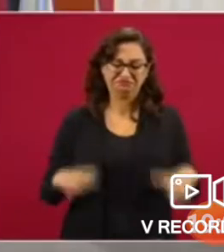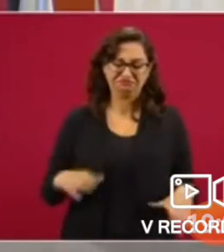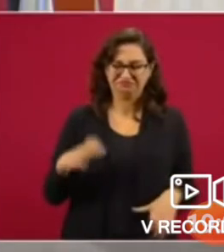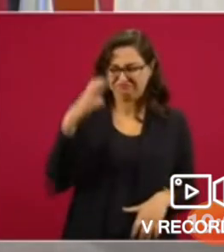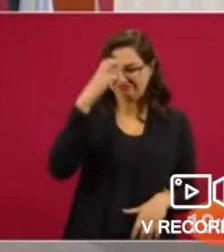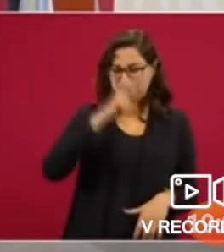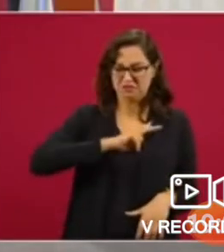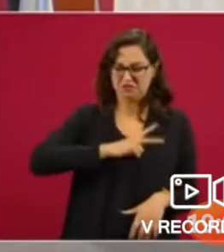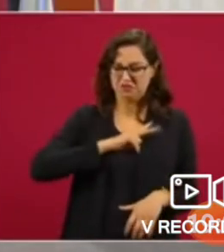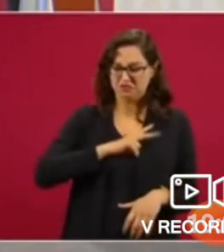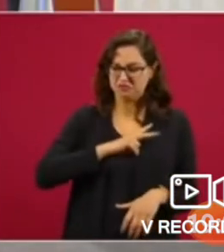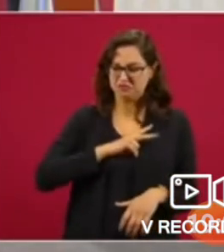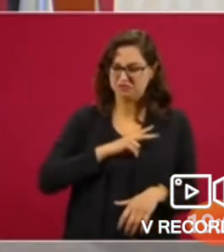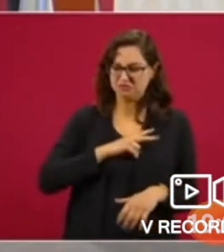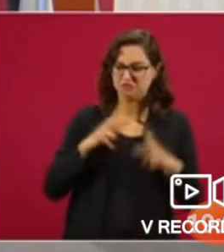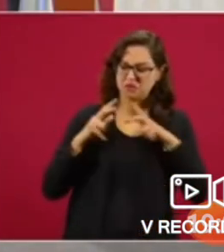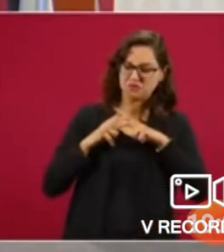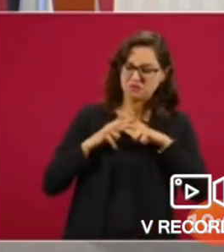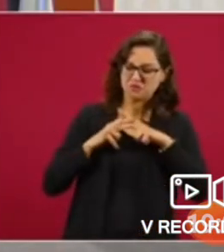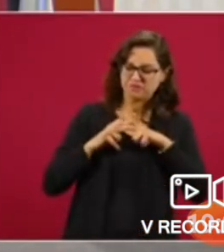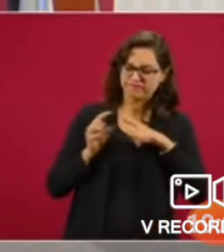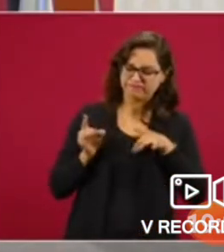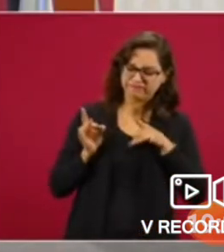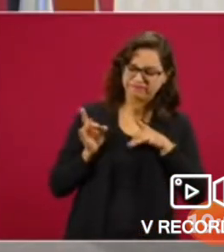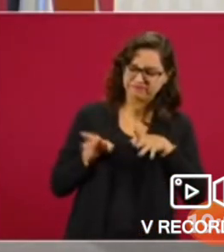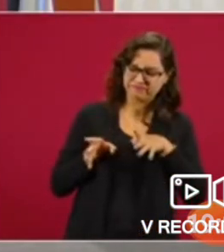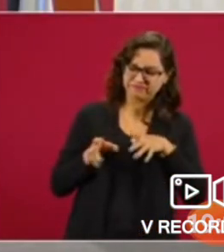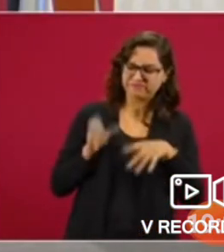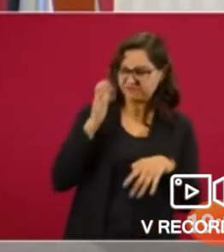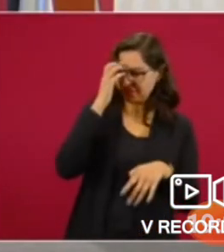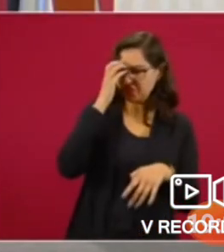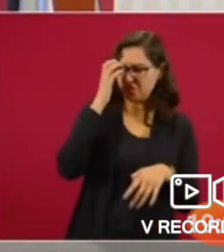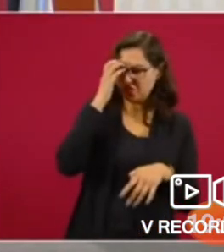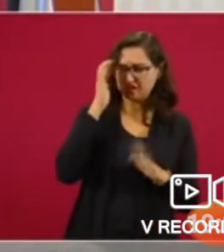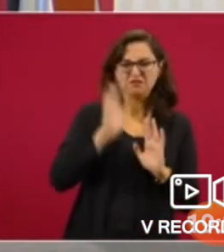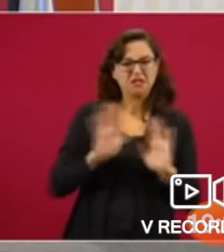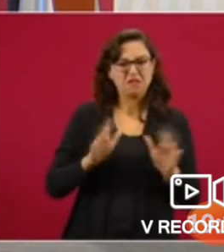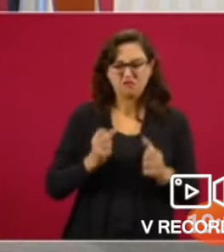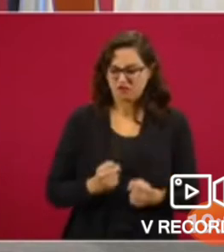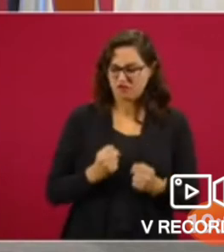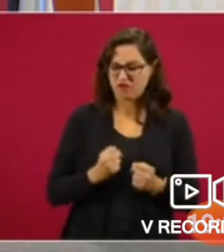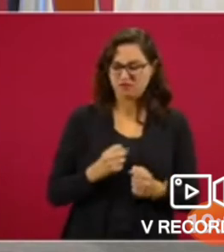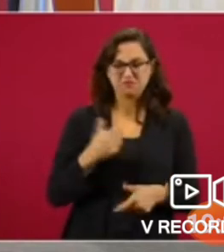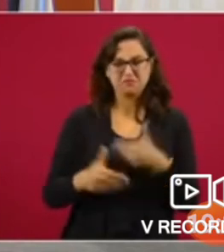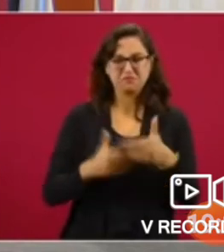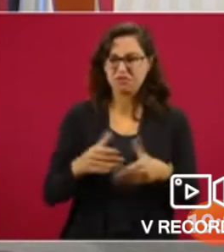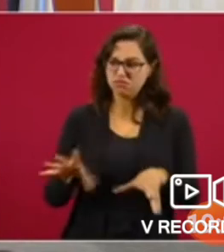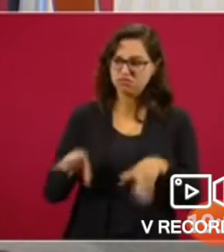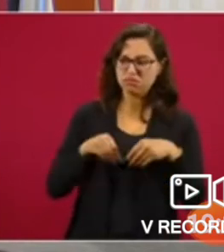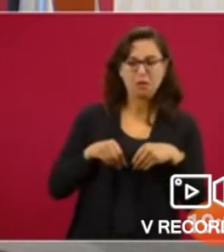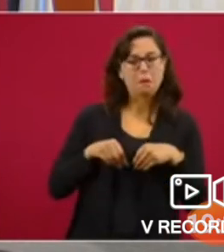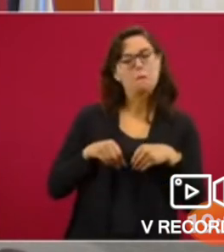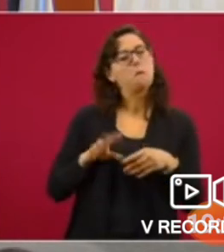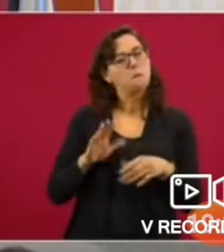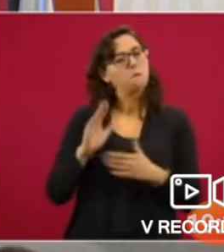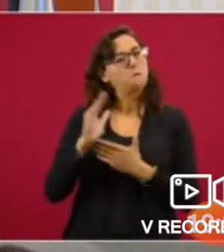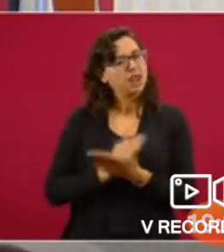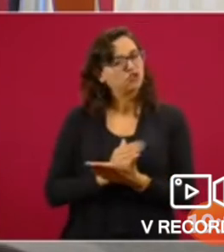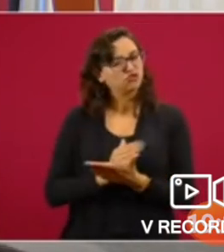nueva infección. Ayer la Organización Mundial de la Salud reveló una